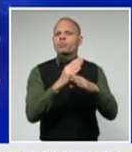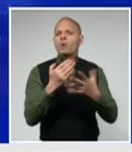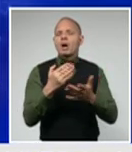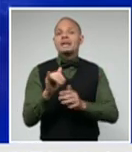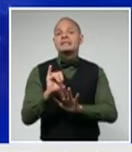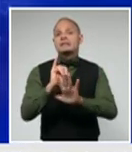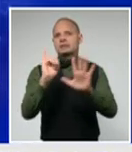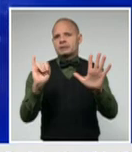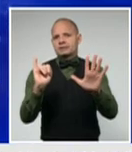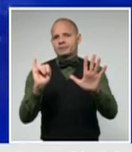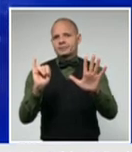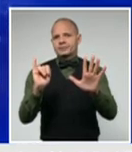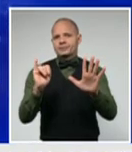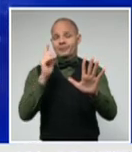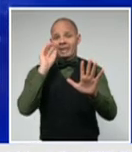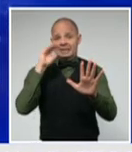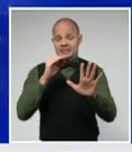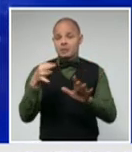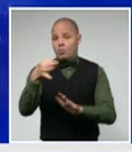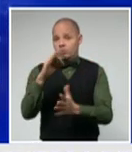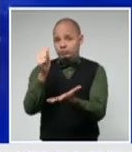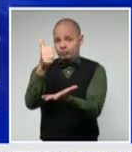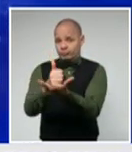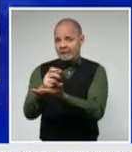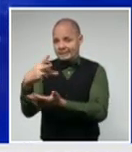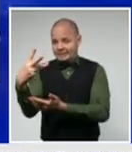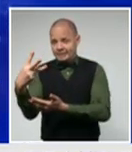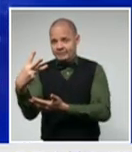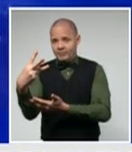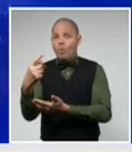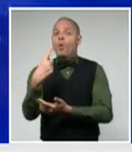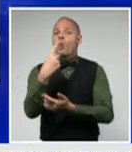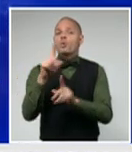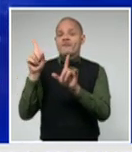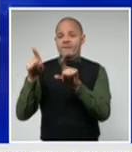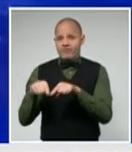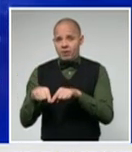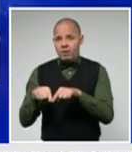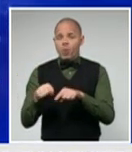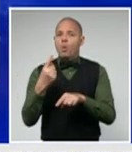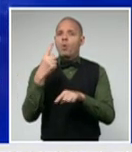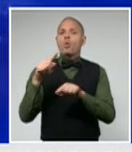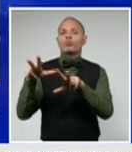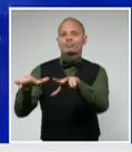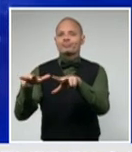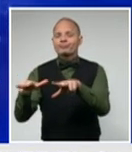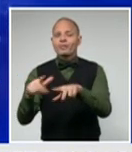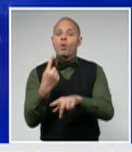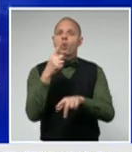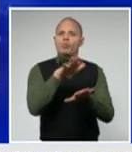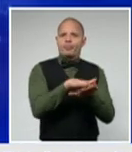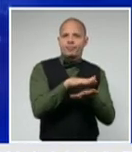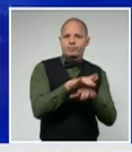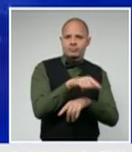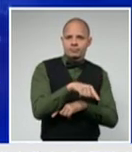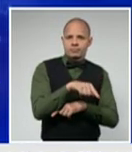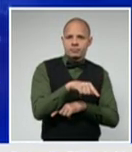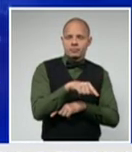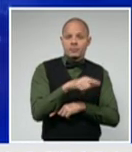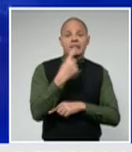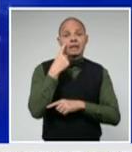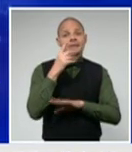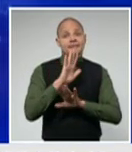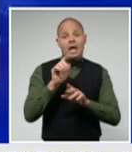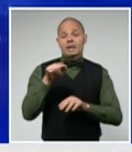Ciego, 1 en Venezuela, 1 en Majagua y 1 en Morón. Realmente este es el otro